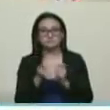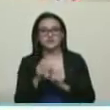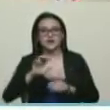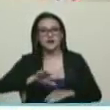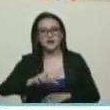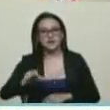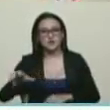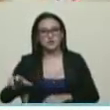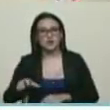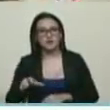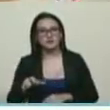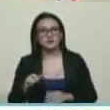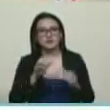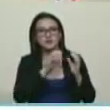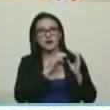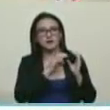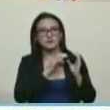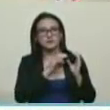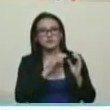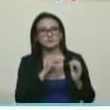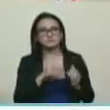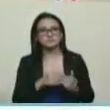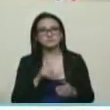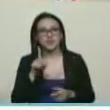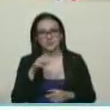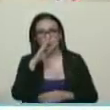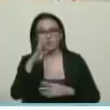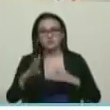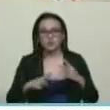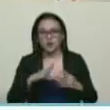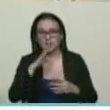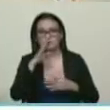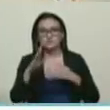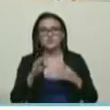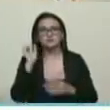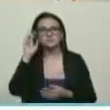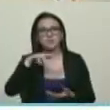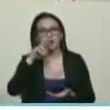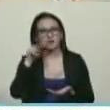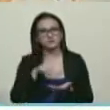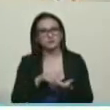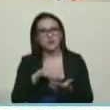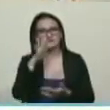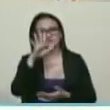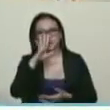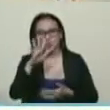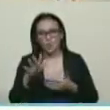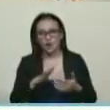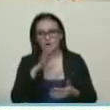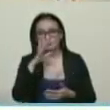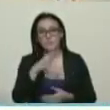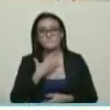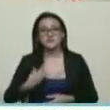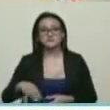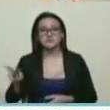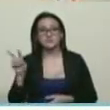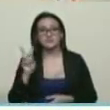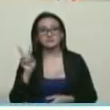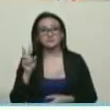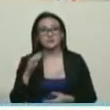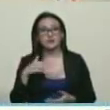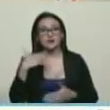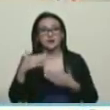regionales son, los cargos regionales son también cada cuatro, Asamblea Nacional cada cinco y Presidencia de la República cada